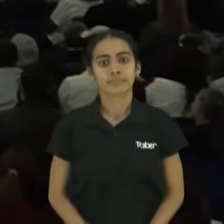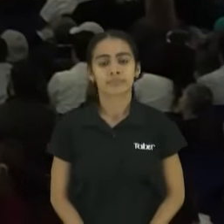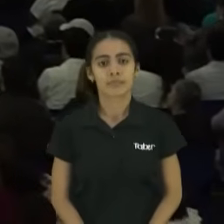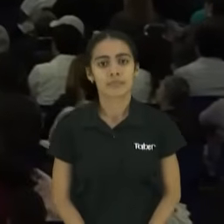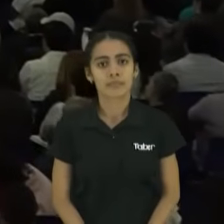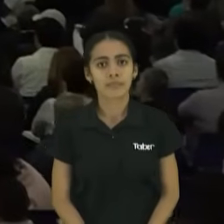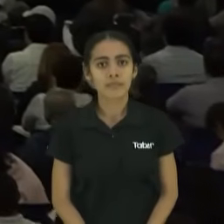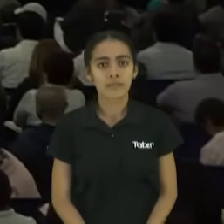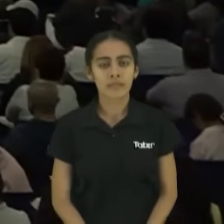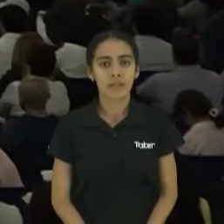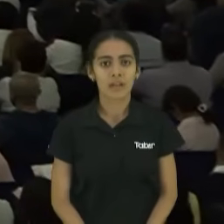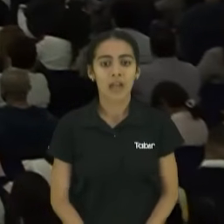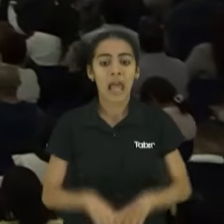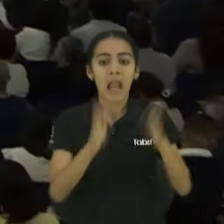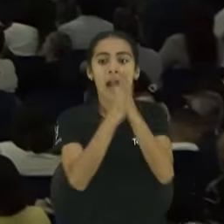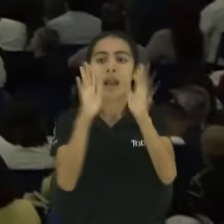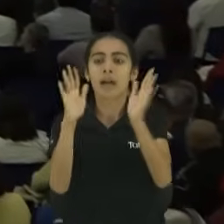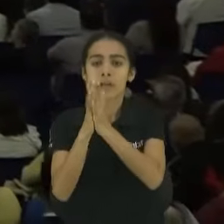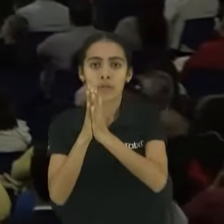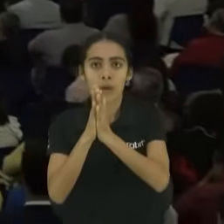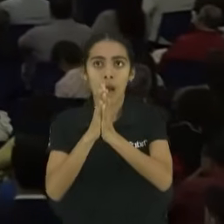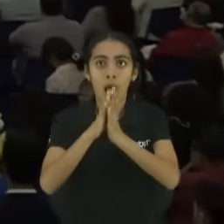Si la religión no ha podido cambiar al mundo,